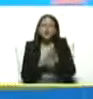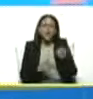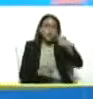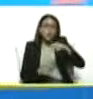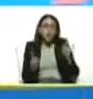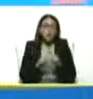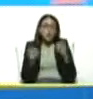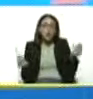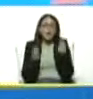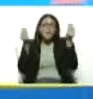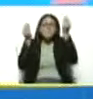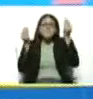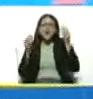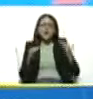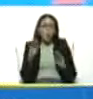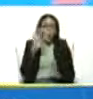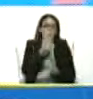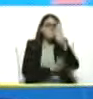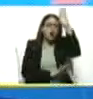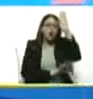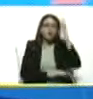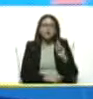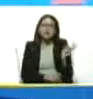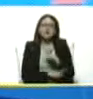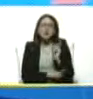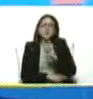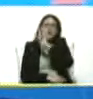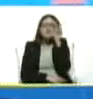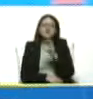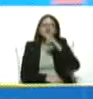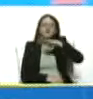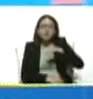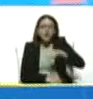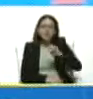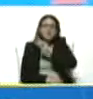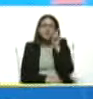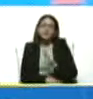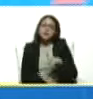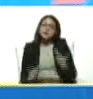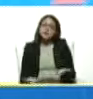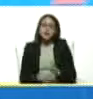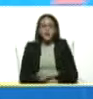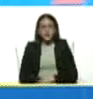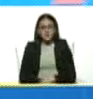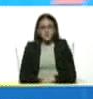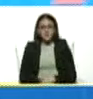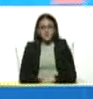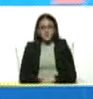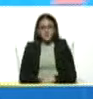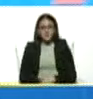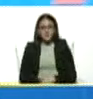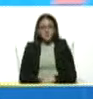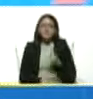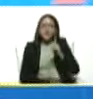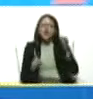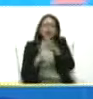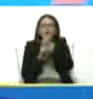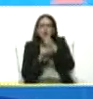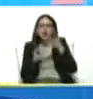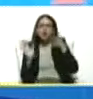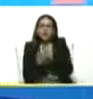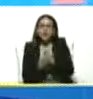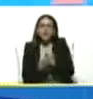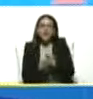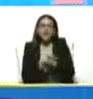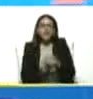de mayor nivel de desarrollo de la historia republicana de Venezuela. Logró los ingresos más